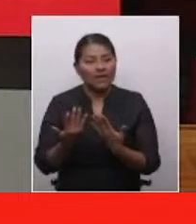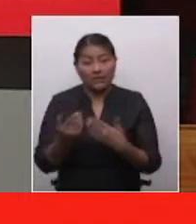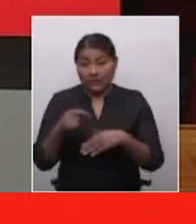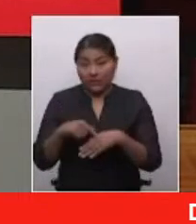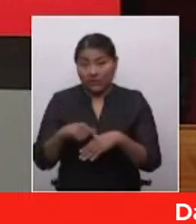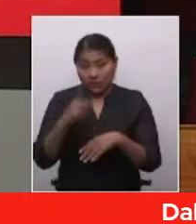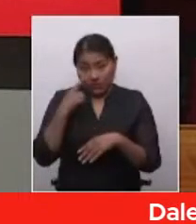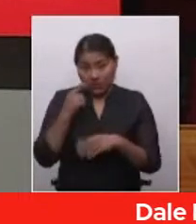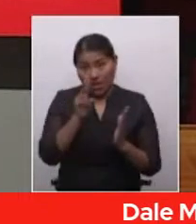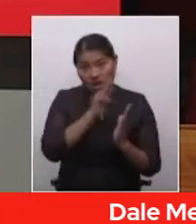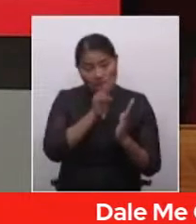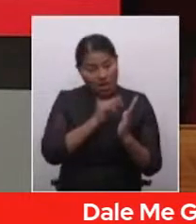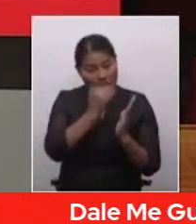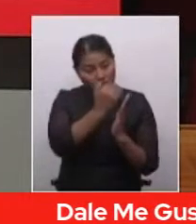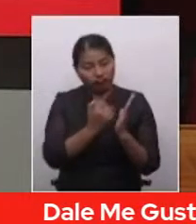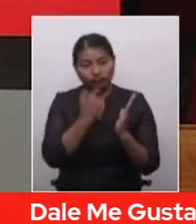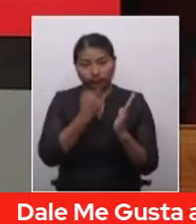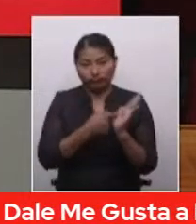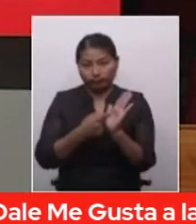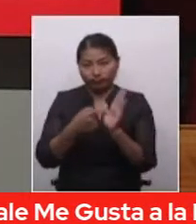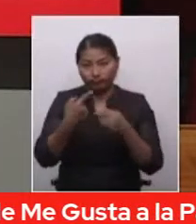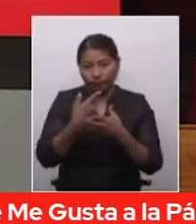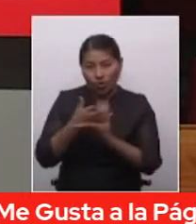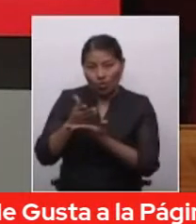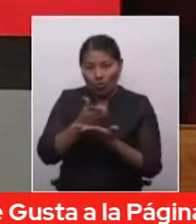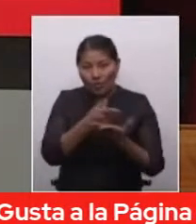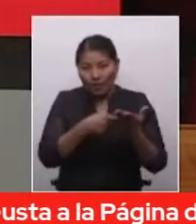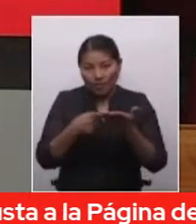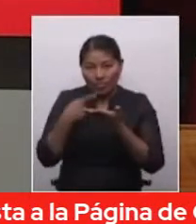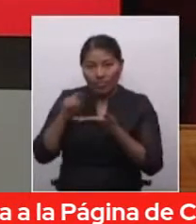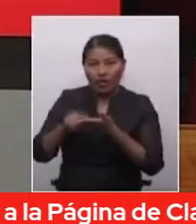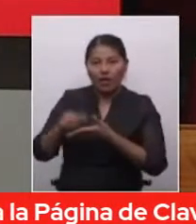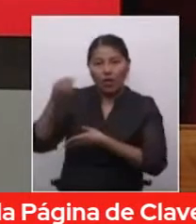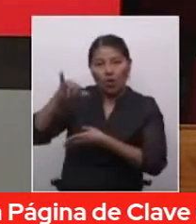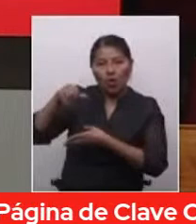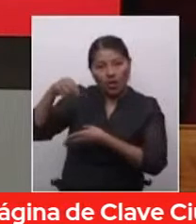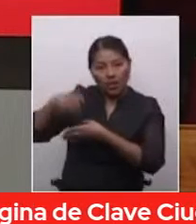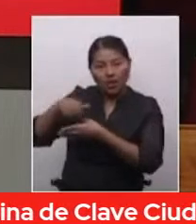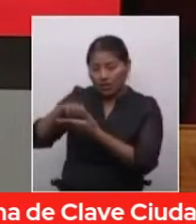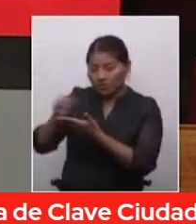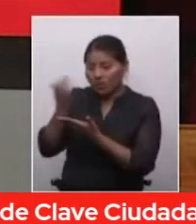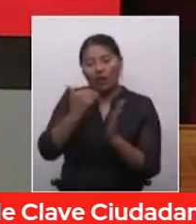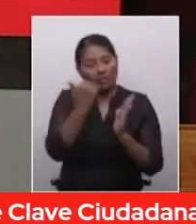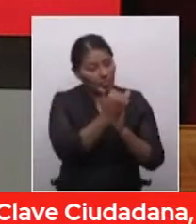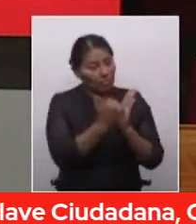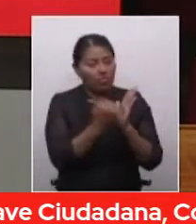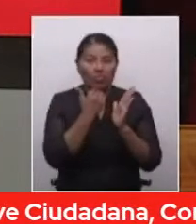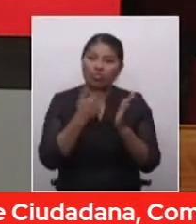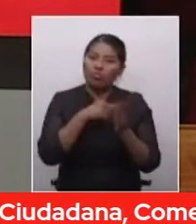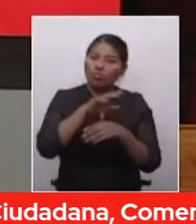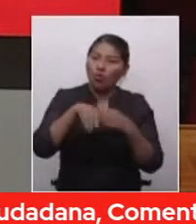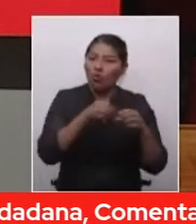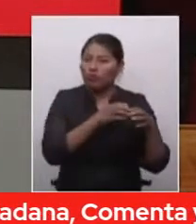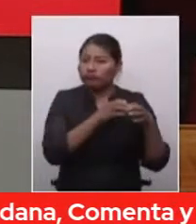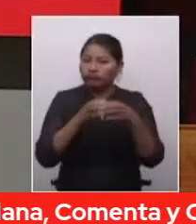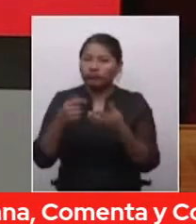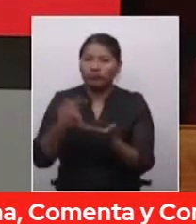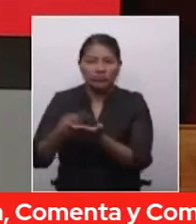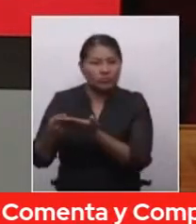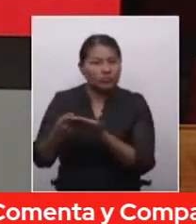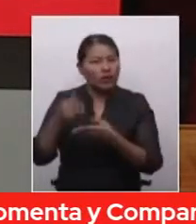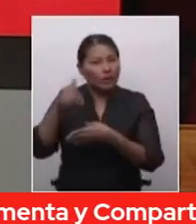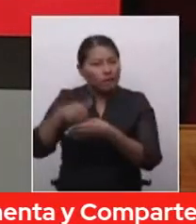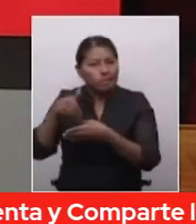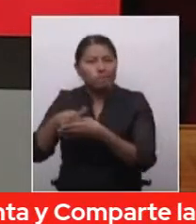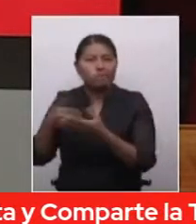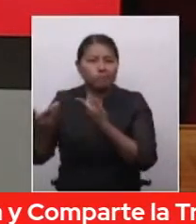este texto que queremos compartir con ustedes, que señala lo siguiente: el Jurado Nacional de Elecciones, en todos los debates que organiza, mantiene lineamientos en